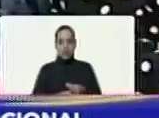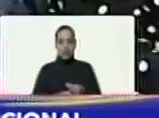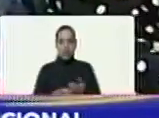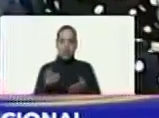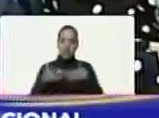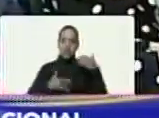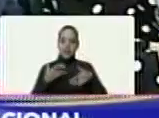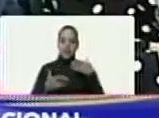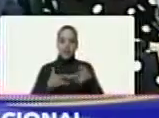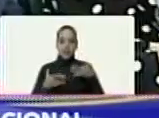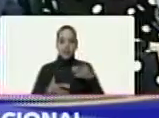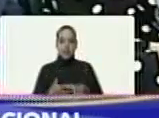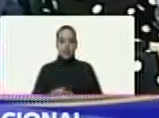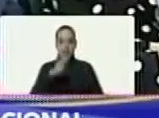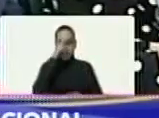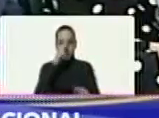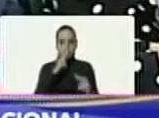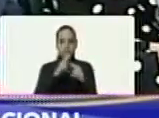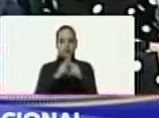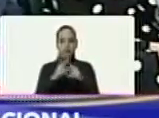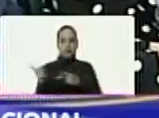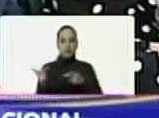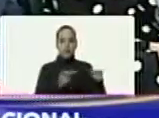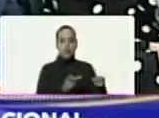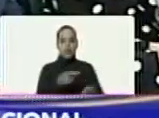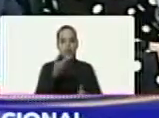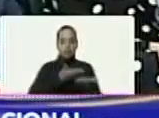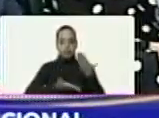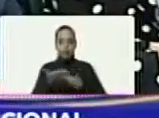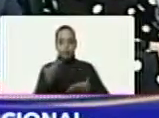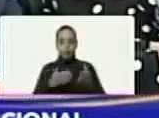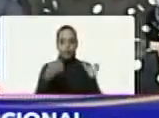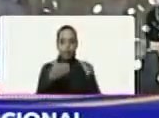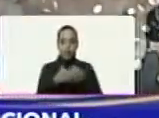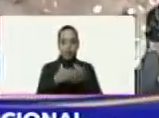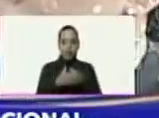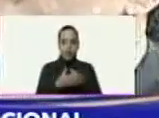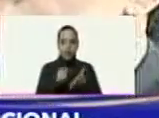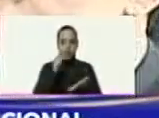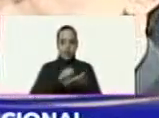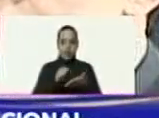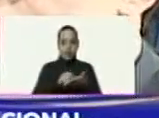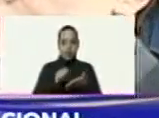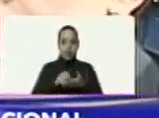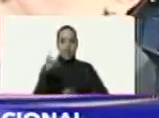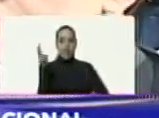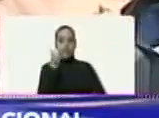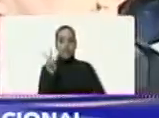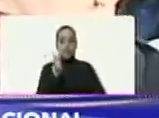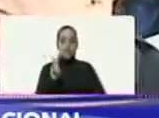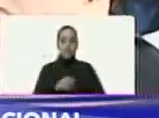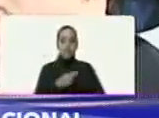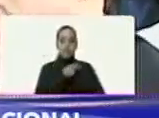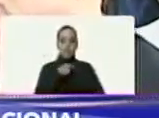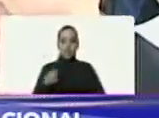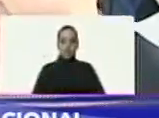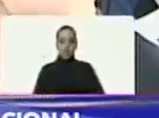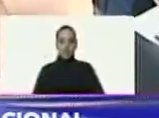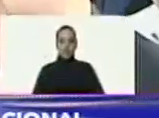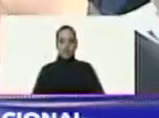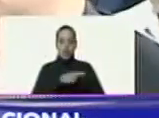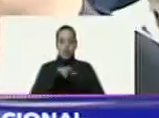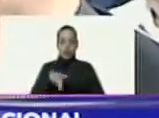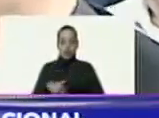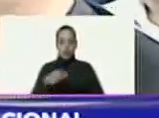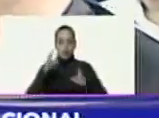un acelerador de los intercambios y la cooperación editorial entre China y Venezuela. Con nuestro lema de